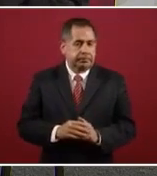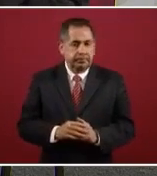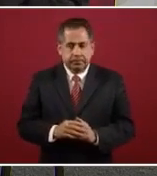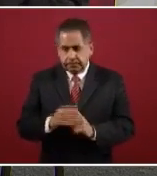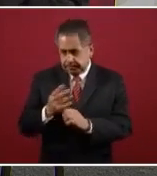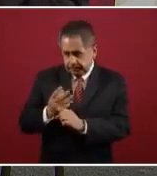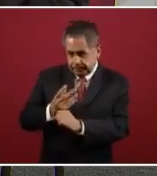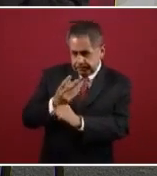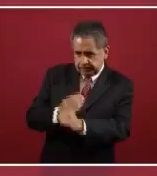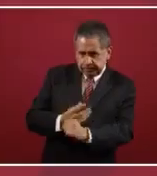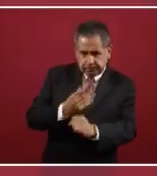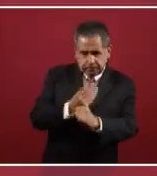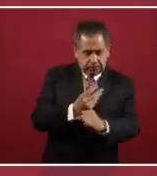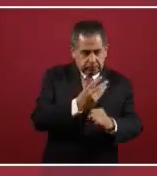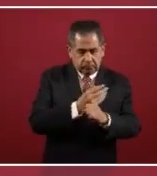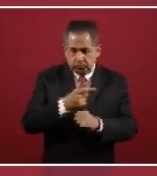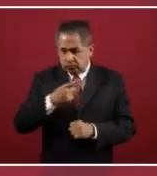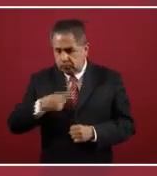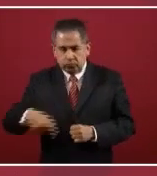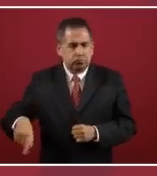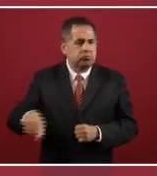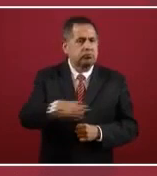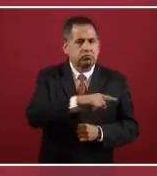reconstruir el tejido social.